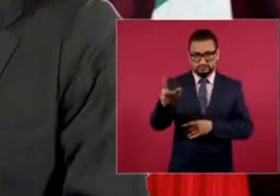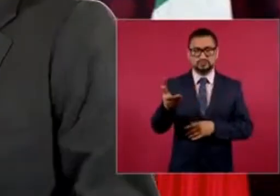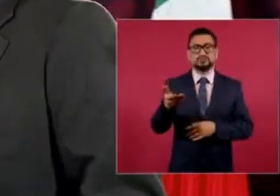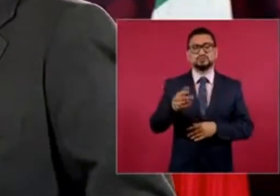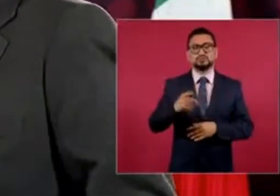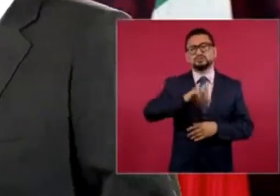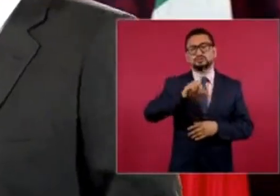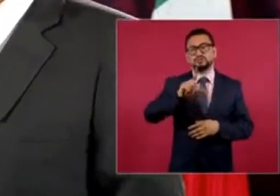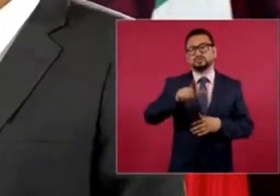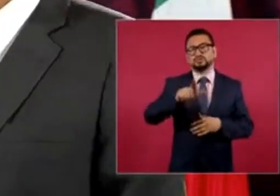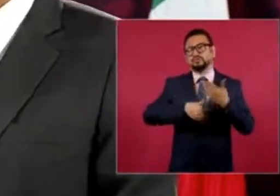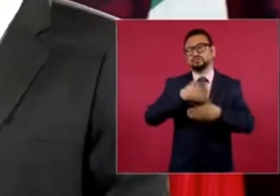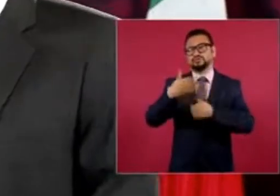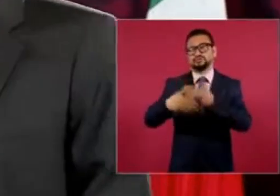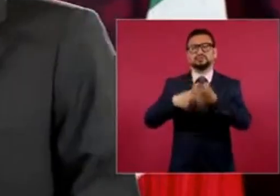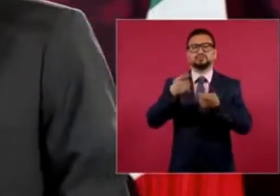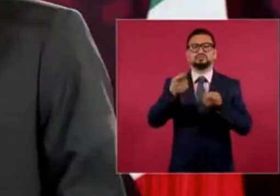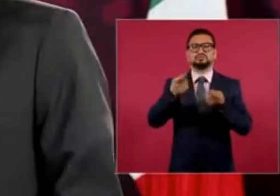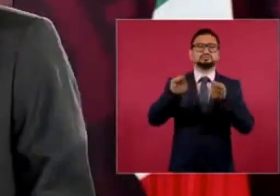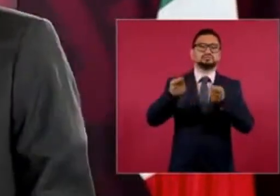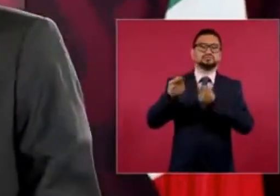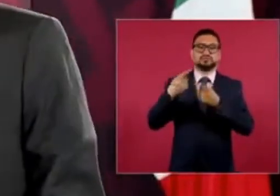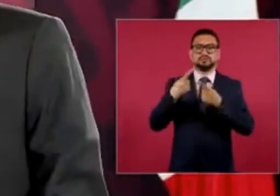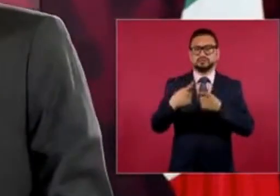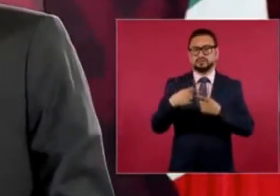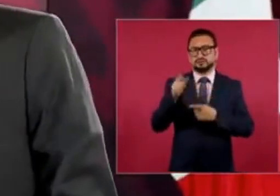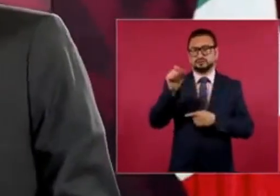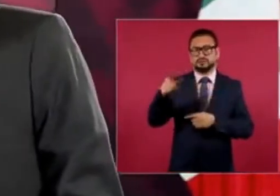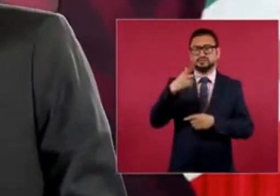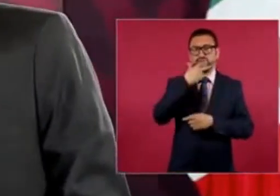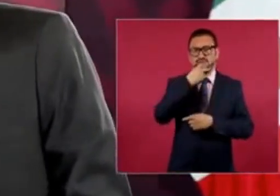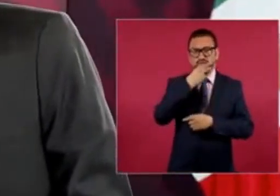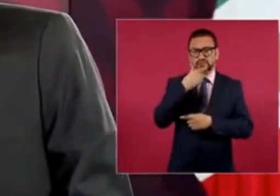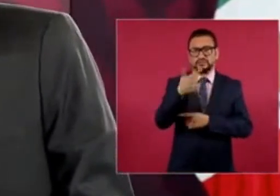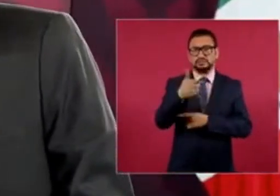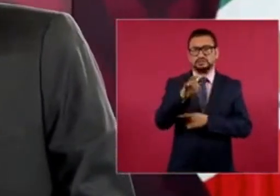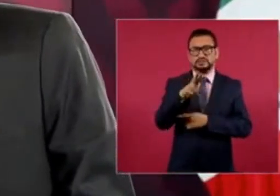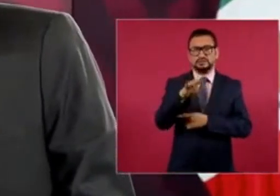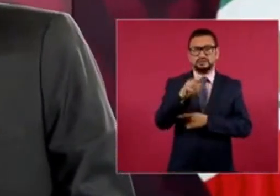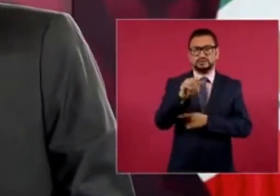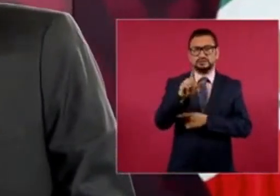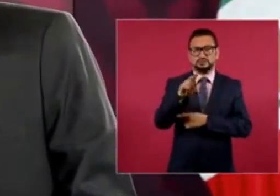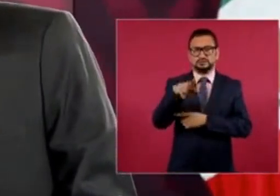y llegó a manejarla García Luna,